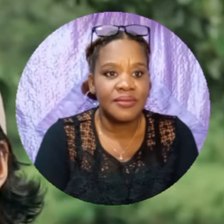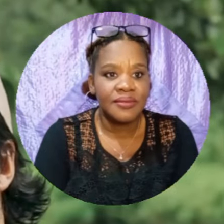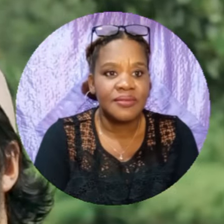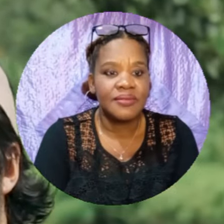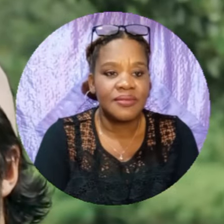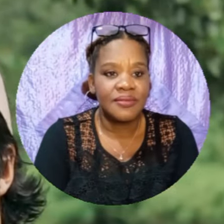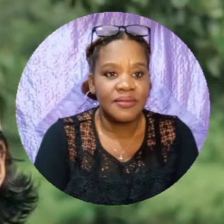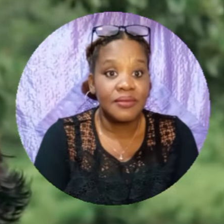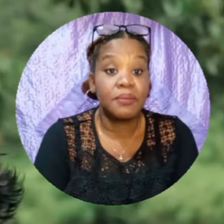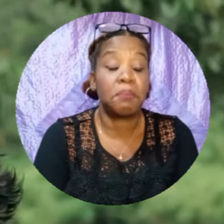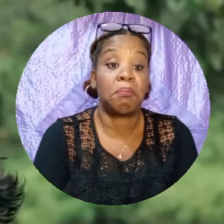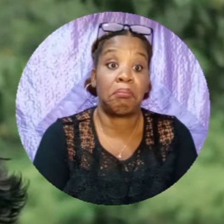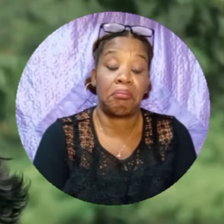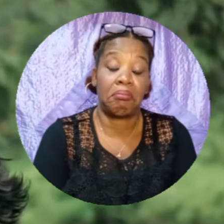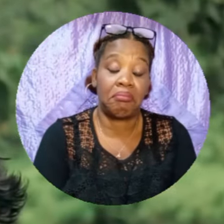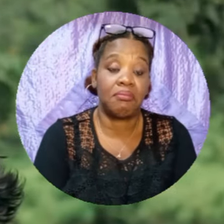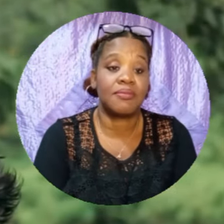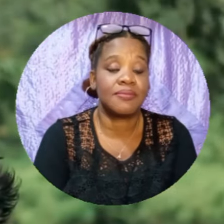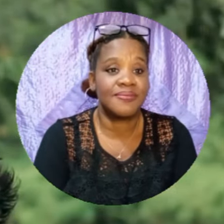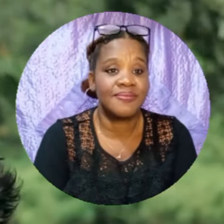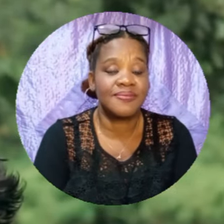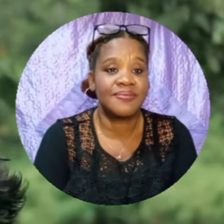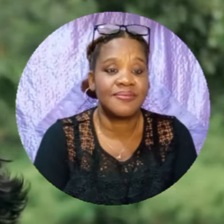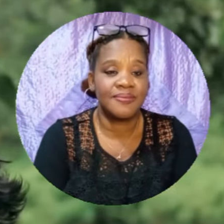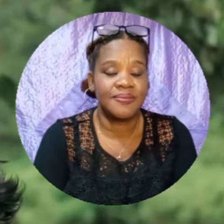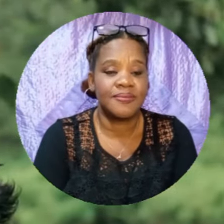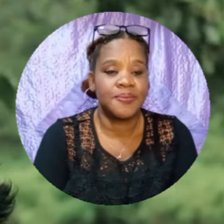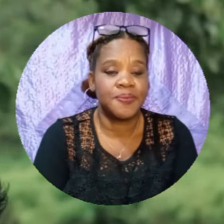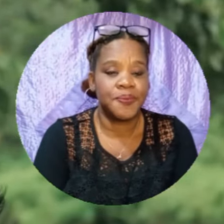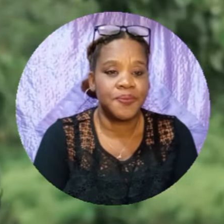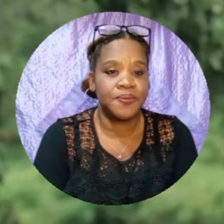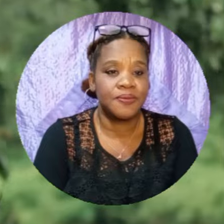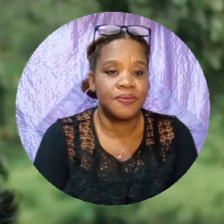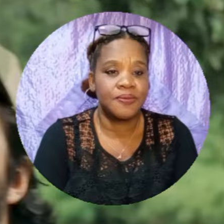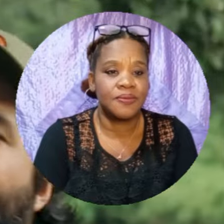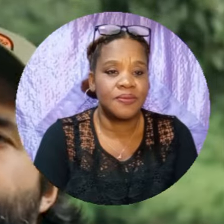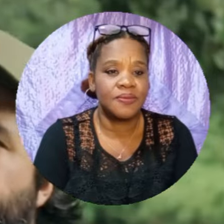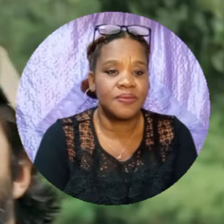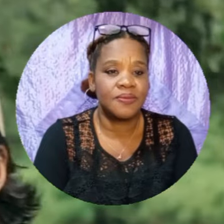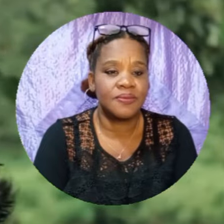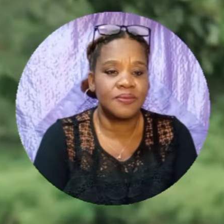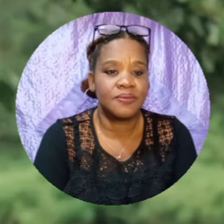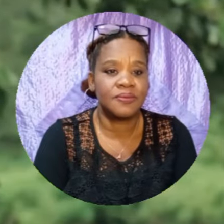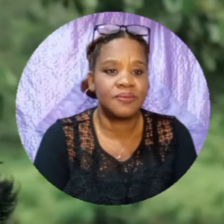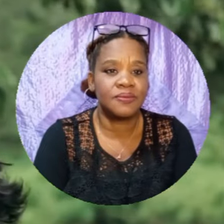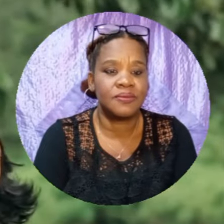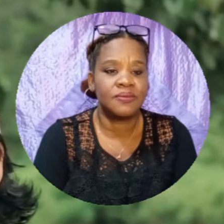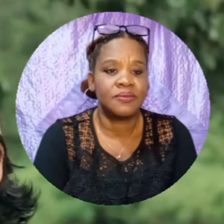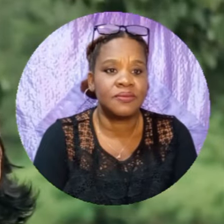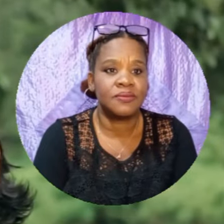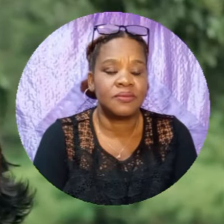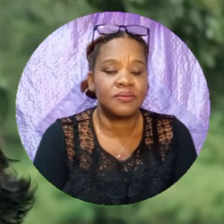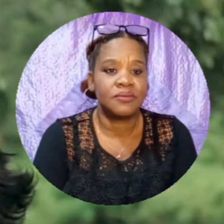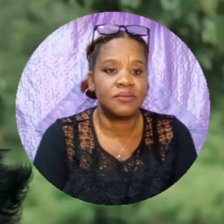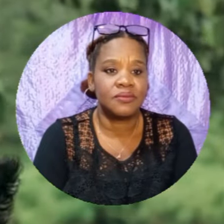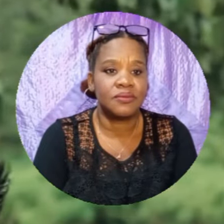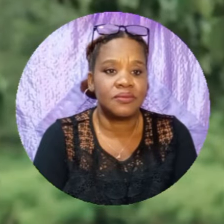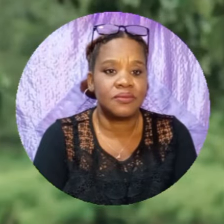lo que es Jarabacoa. Que un turista cuando venga a Jarabacoa no sea solamente llegar a un rancho o a un hotel, sino